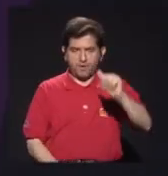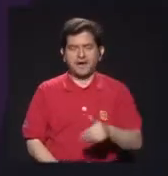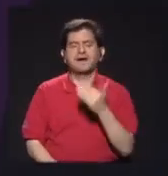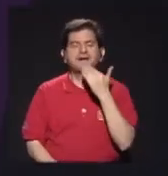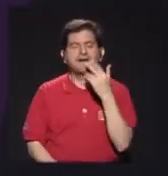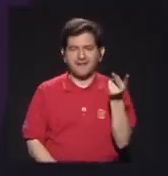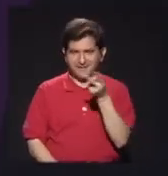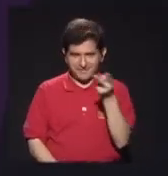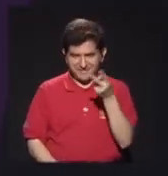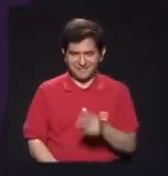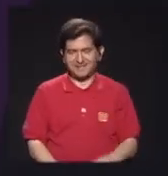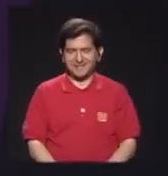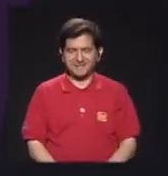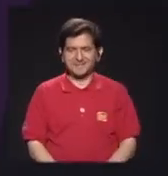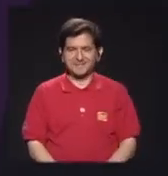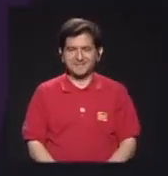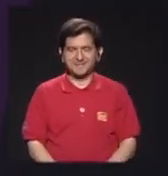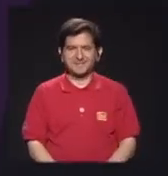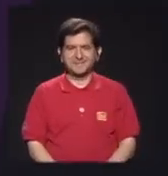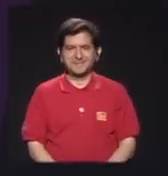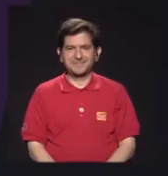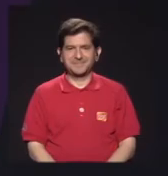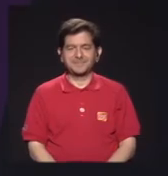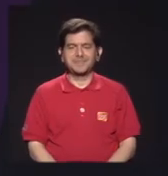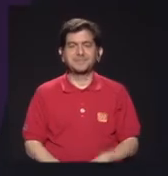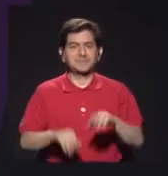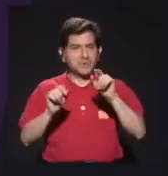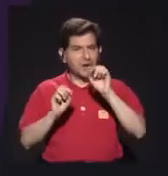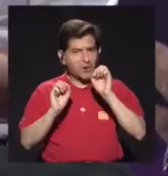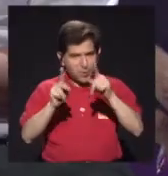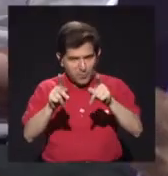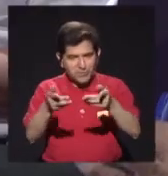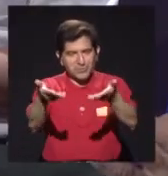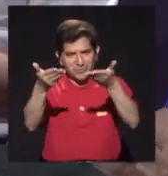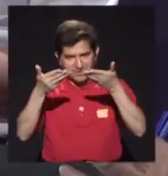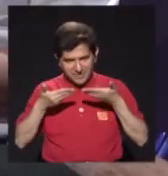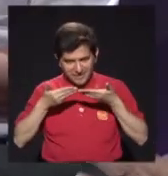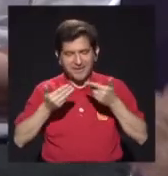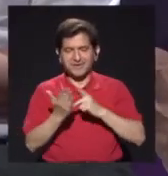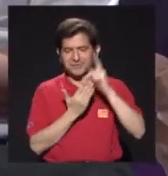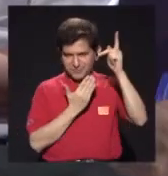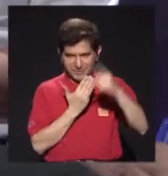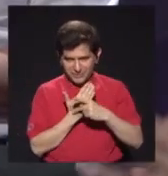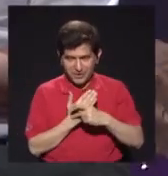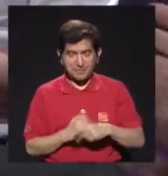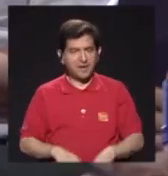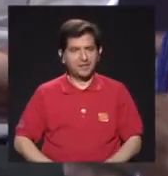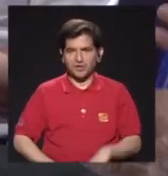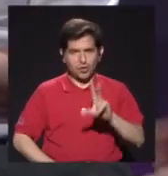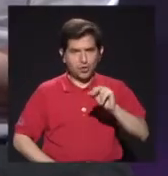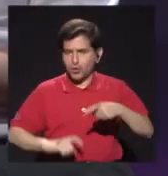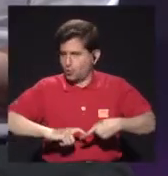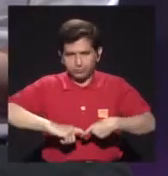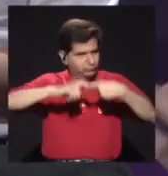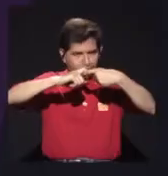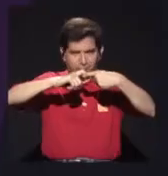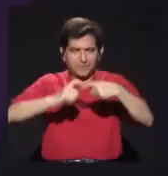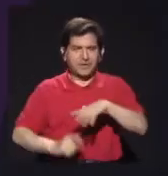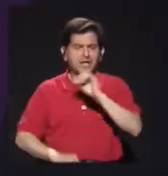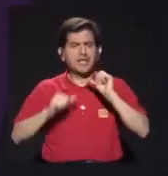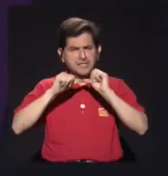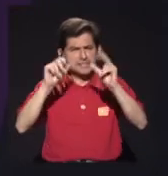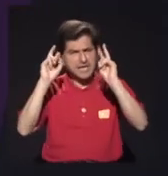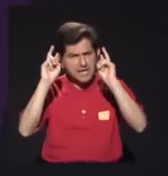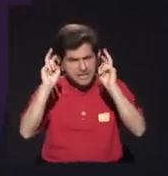permitir a antonio por permitirnos hacer el programa no suspenderlo y seguir con con